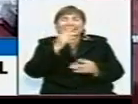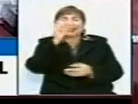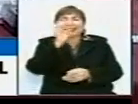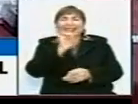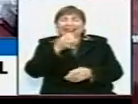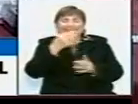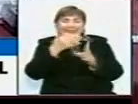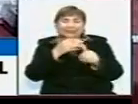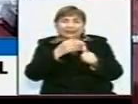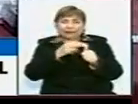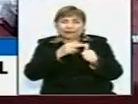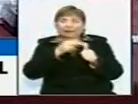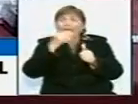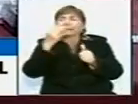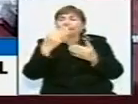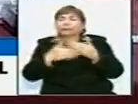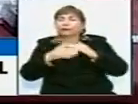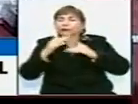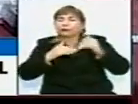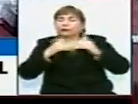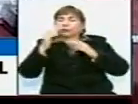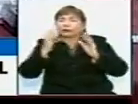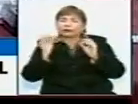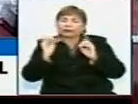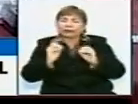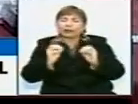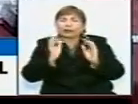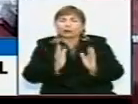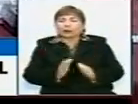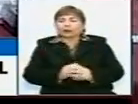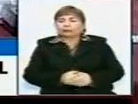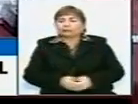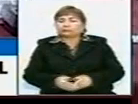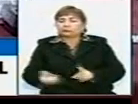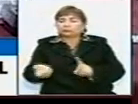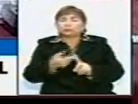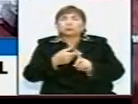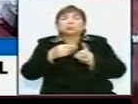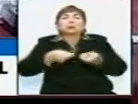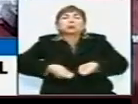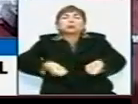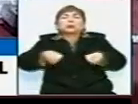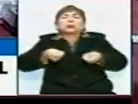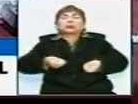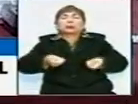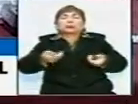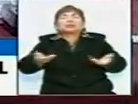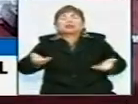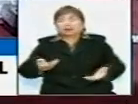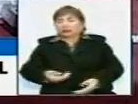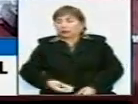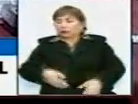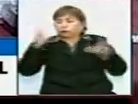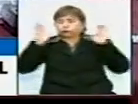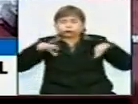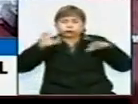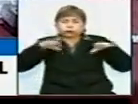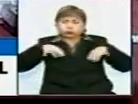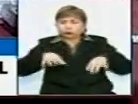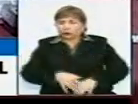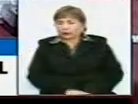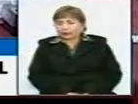infraestructura la infraestructura debe estar adecuada por ejemplo usted se va a puerto maldonado sea para tarapoto llueve